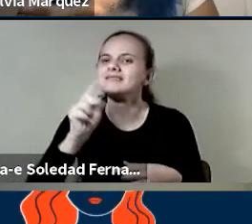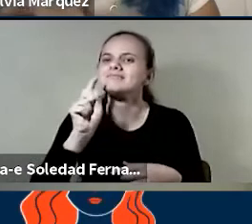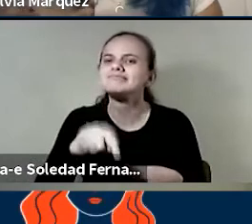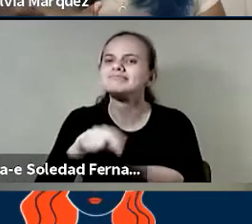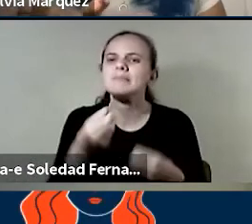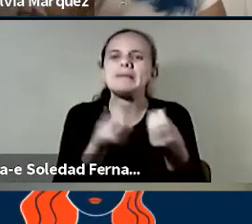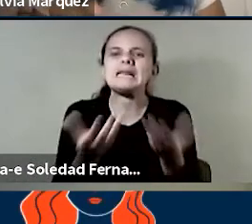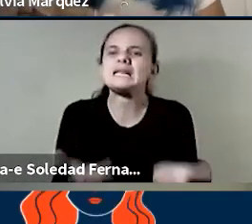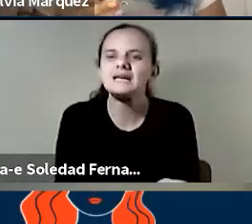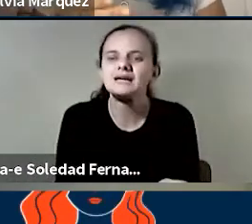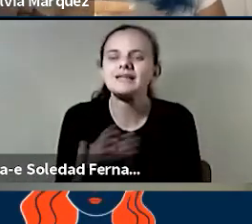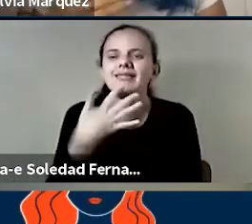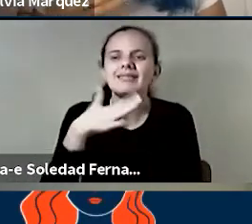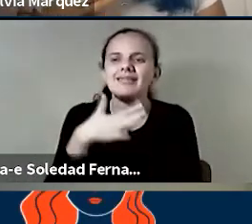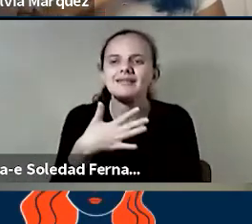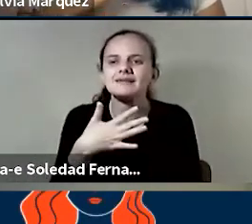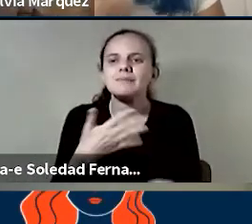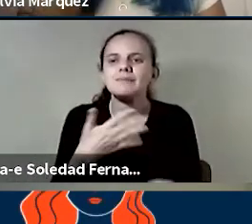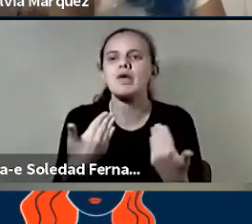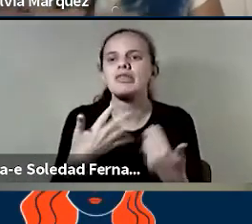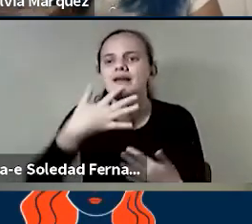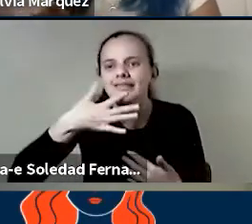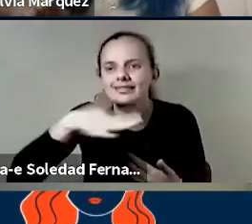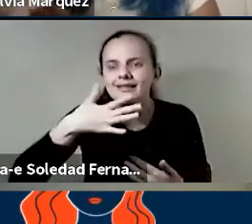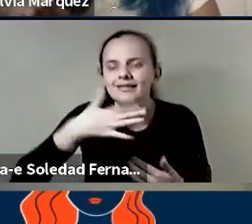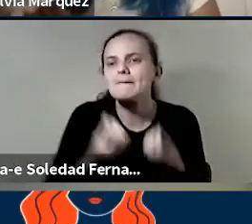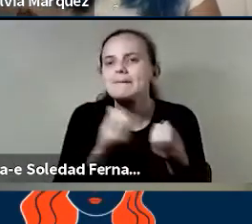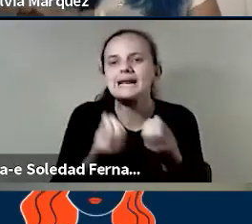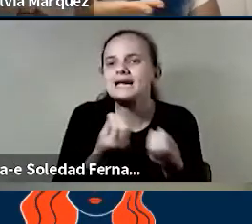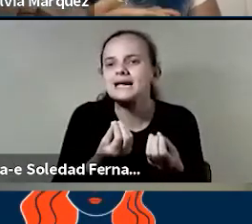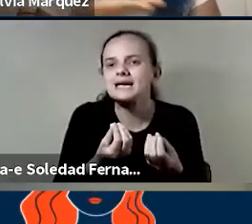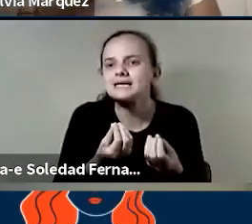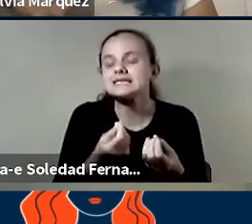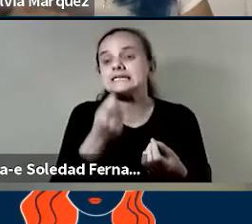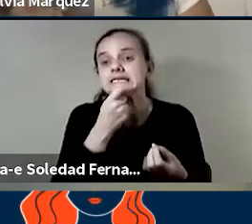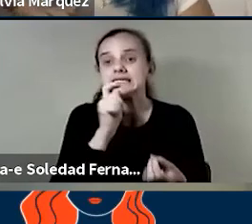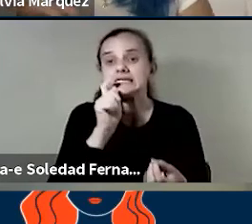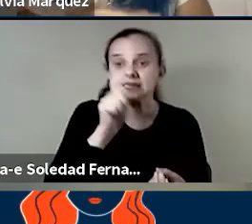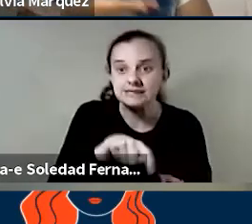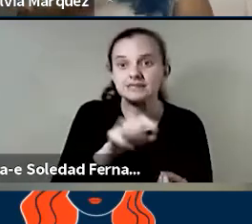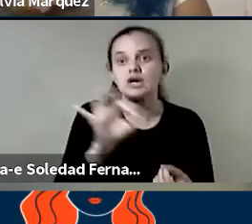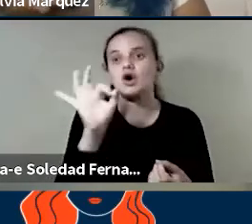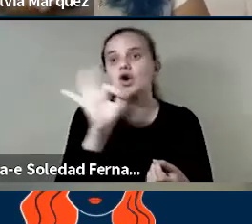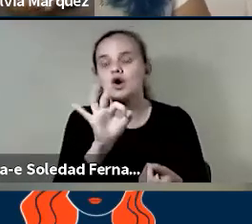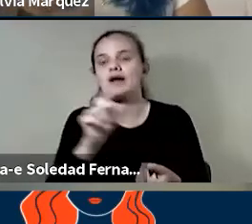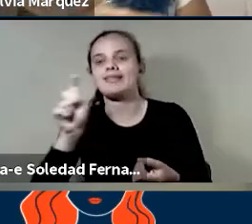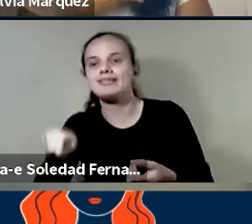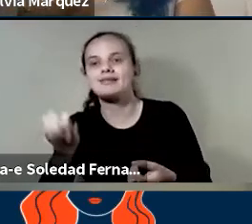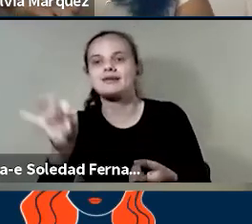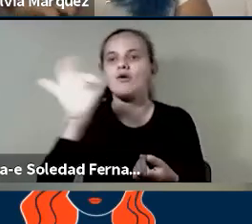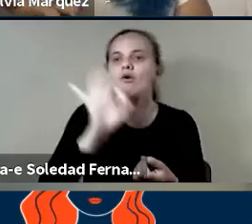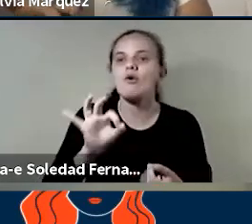teclado o mi mouse. Y lo tercero es entender qué hace ese botón, que sería la parte de comprensible, poder comprender cómo